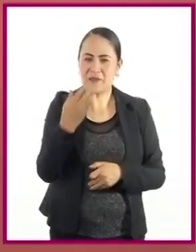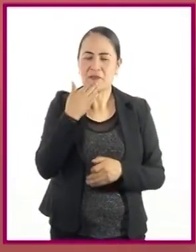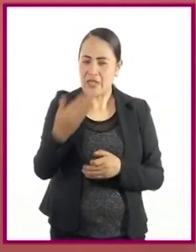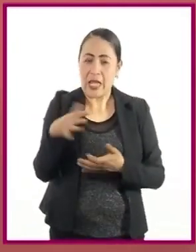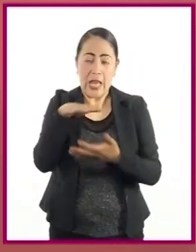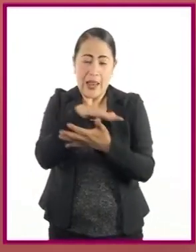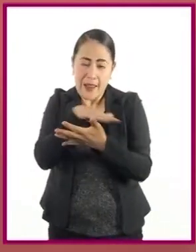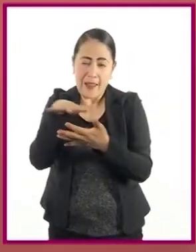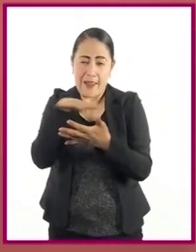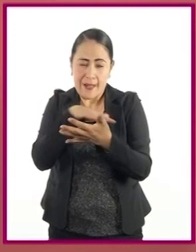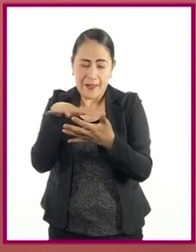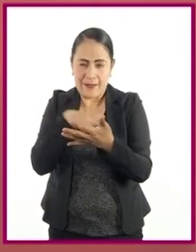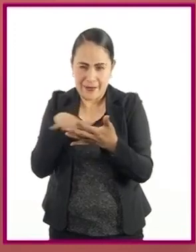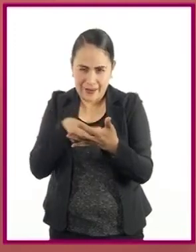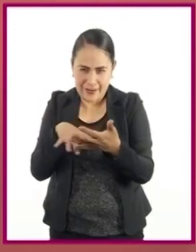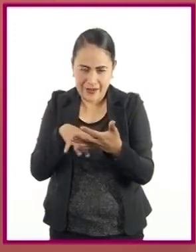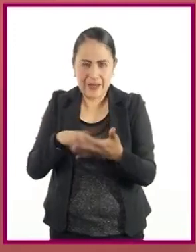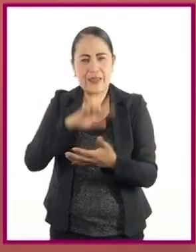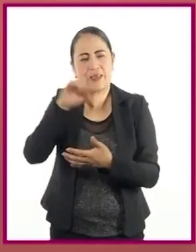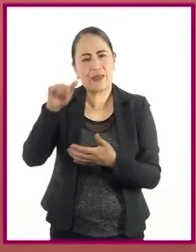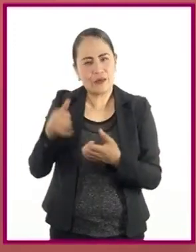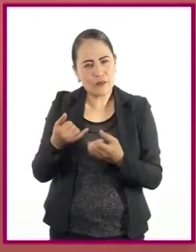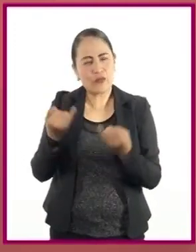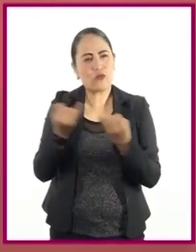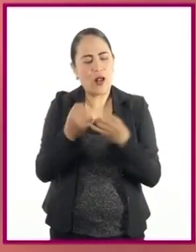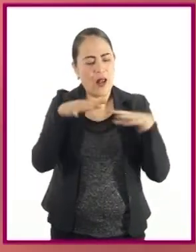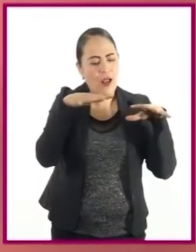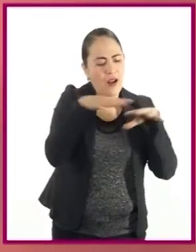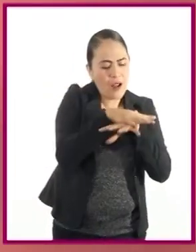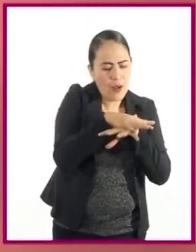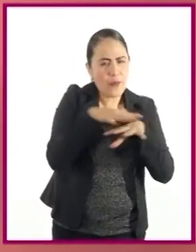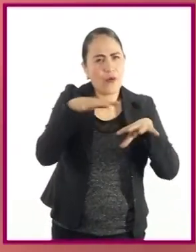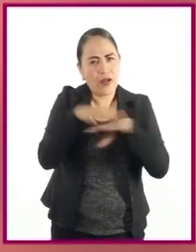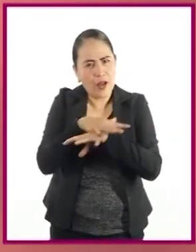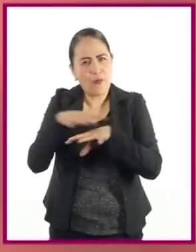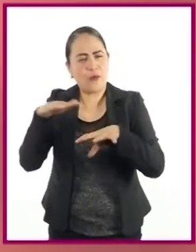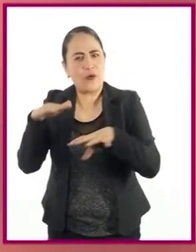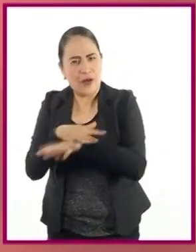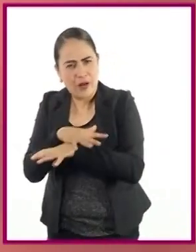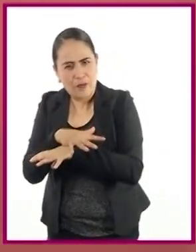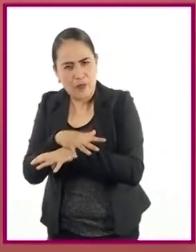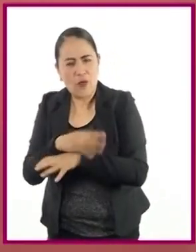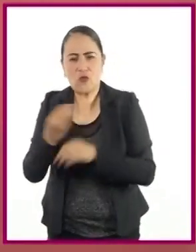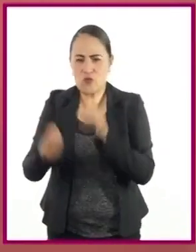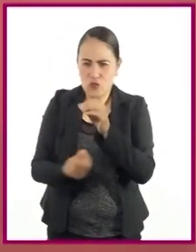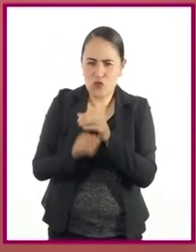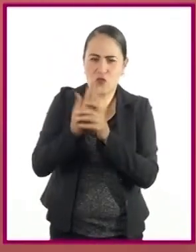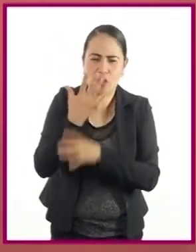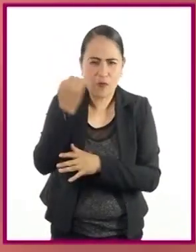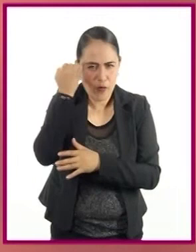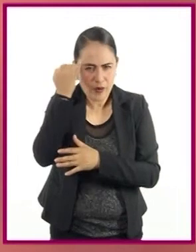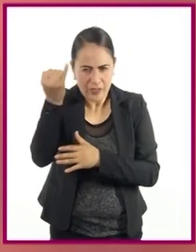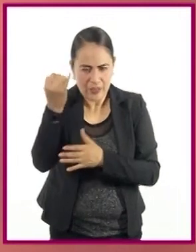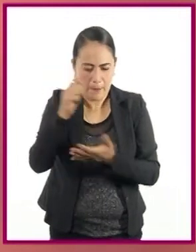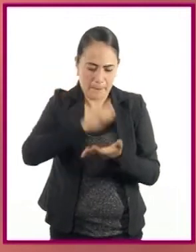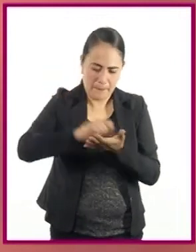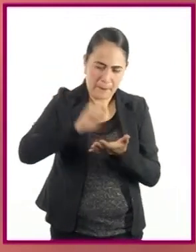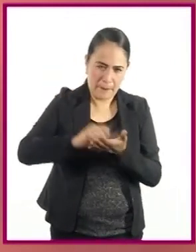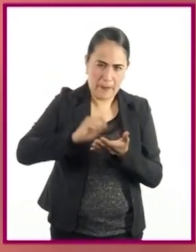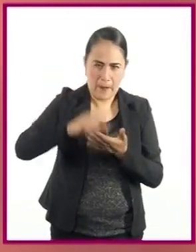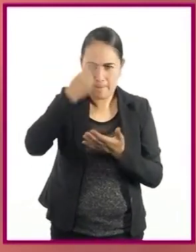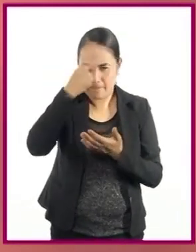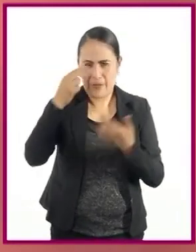muy importante es visualizar todos los cambios que podemos llevar a cabo para crear una nueva adaptación de la obra. Así